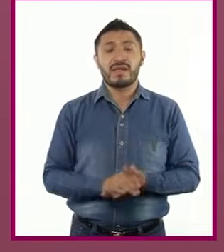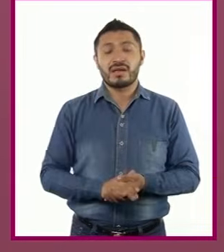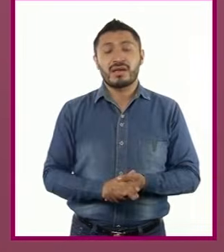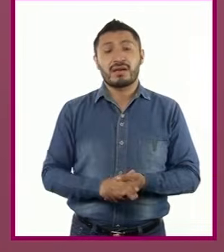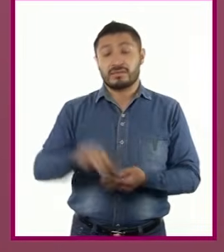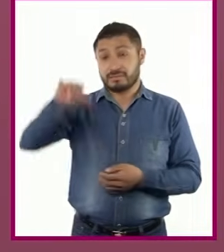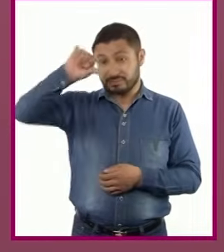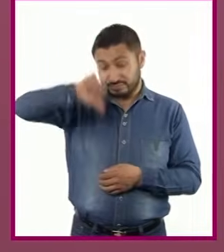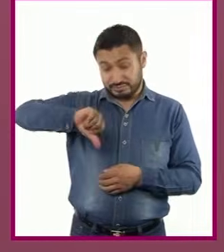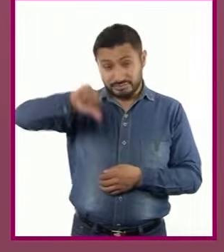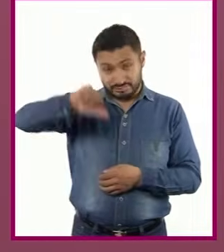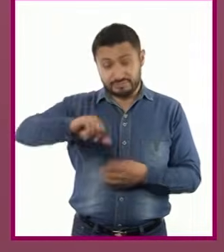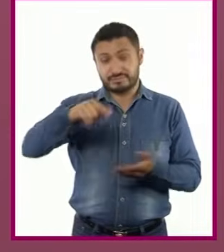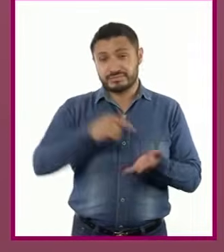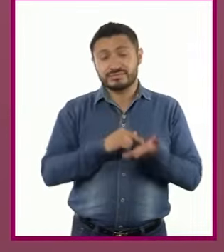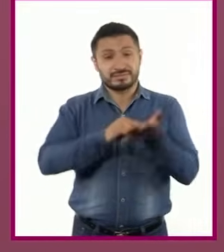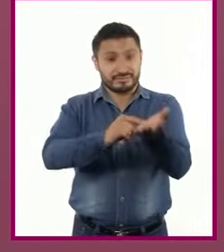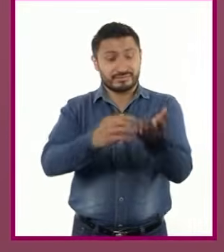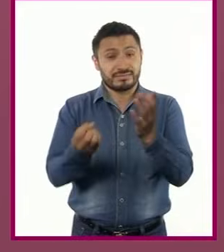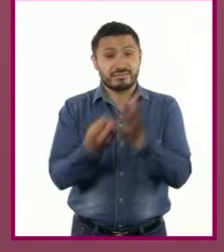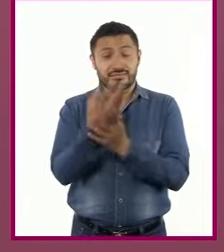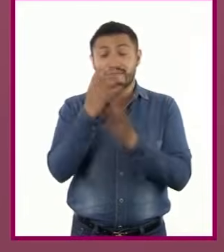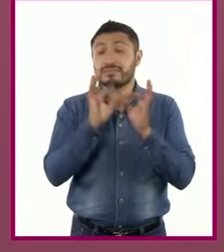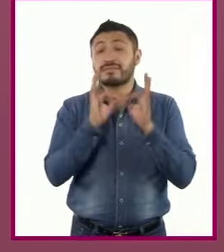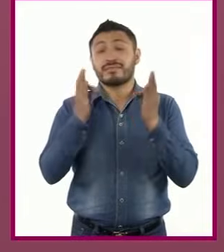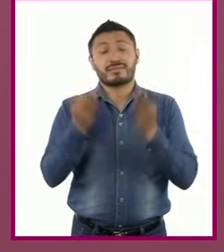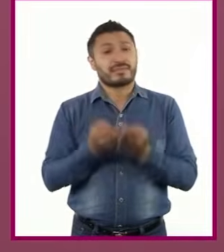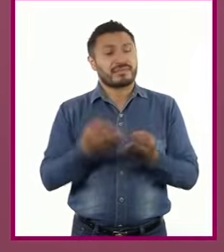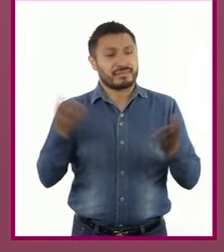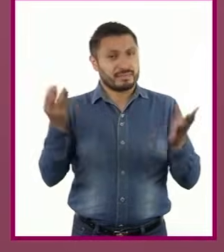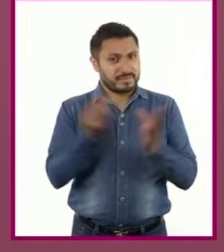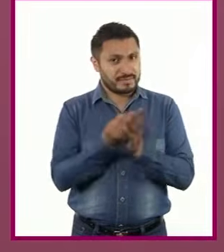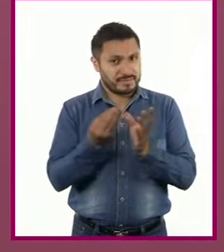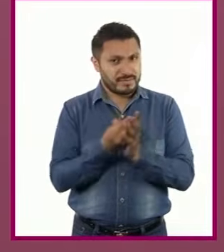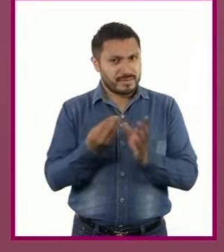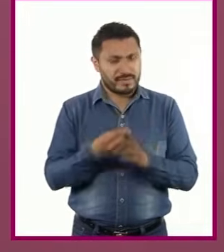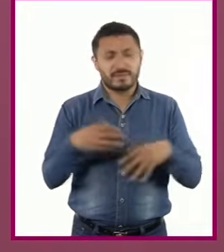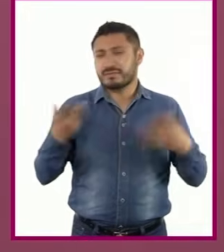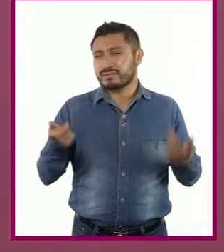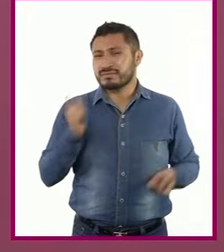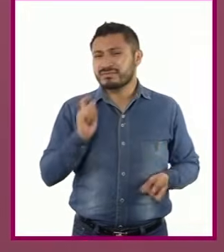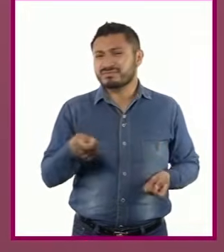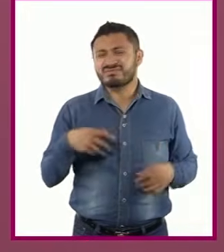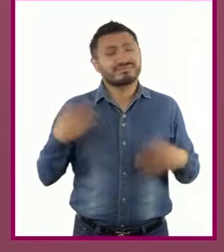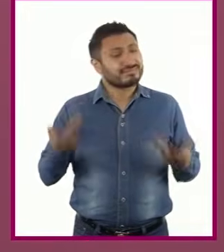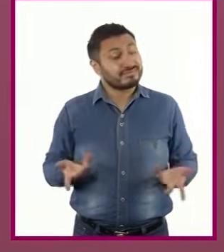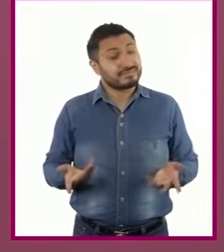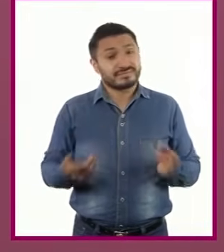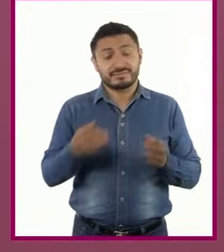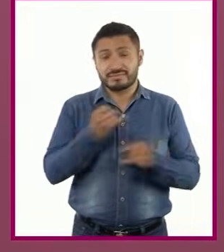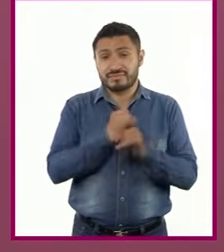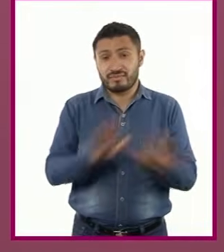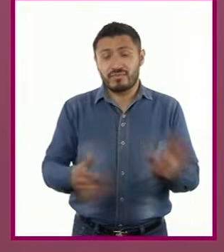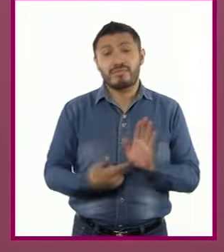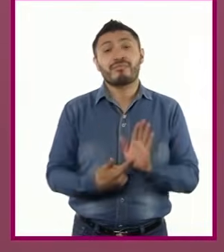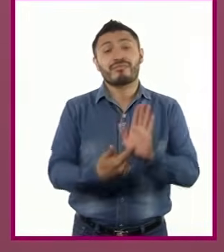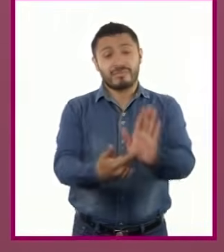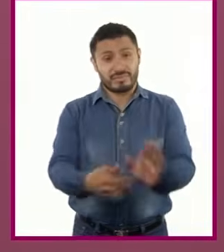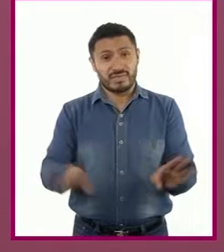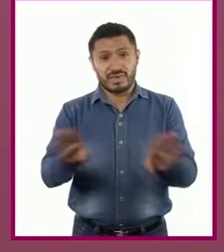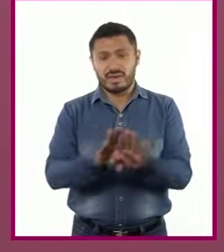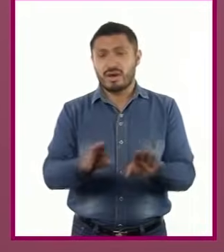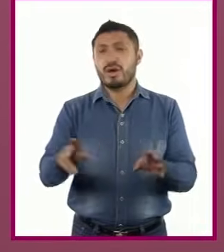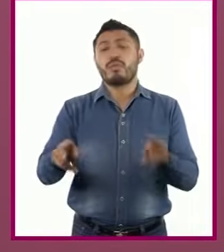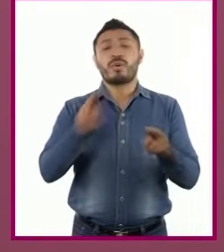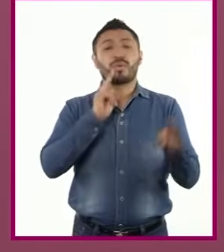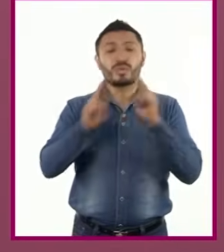de hoy les proponemos una nueva dinámica para la sesión. Vamos a presentar la información como si de un